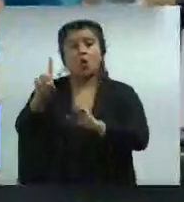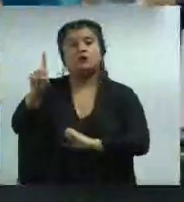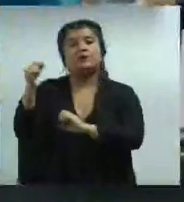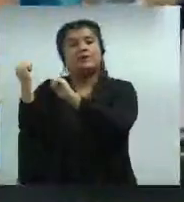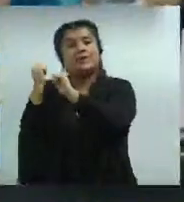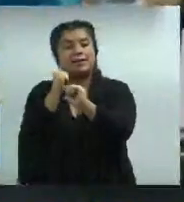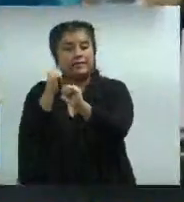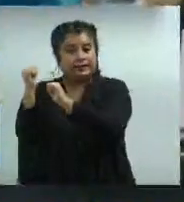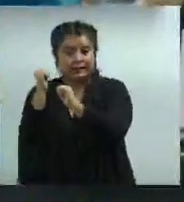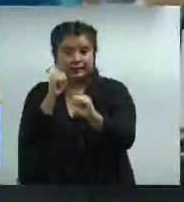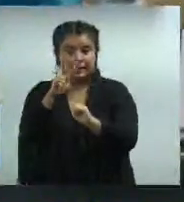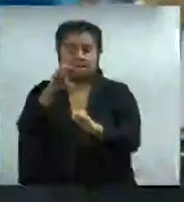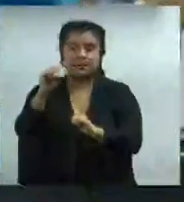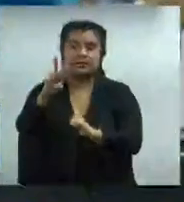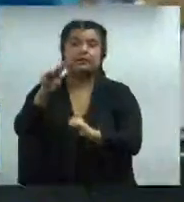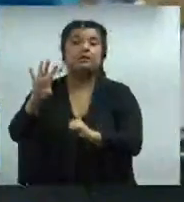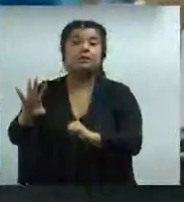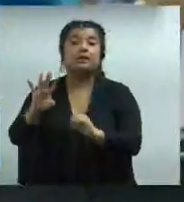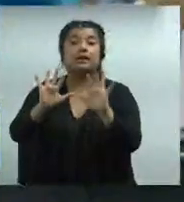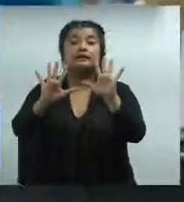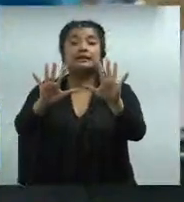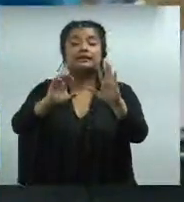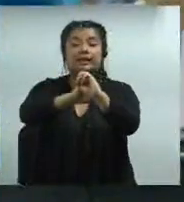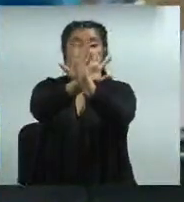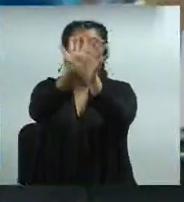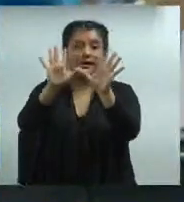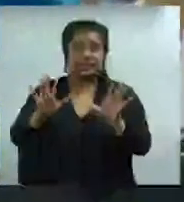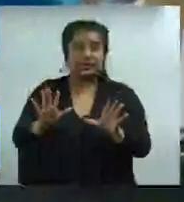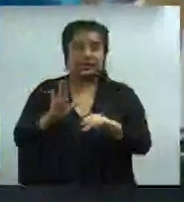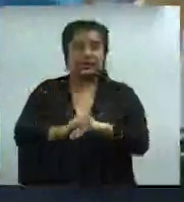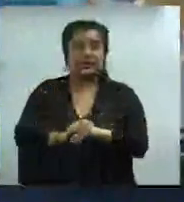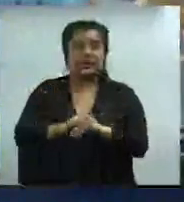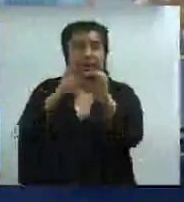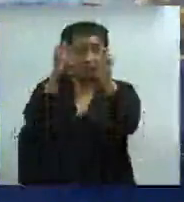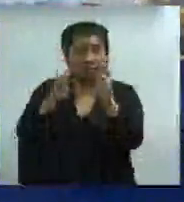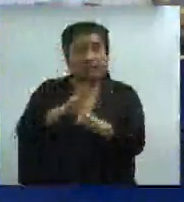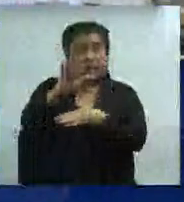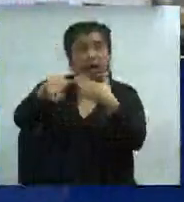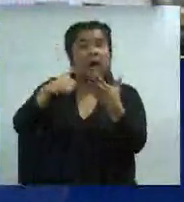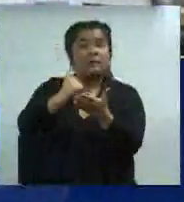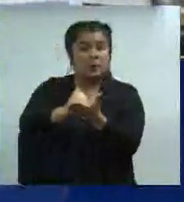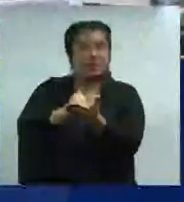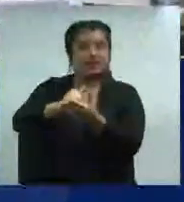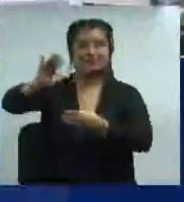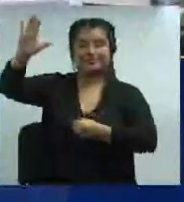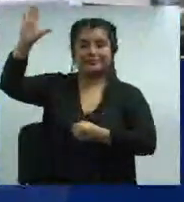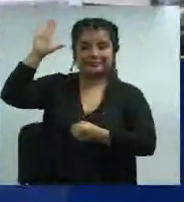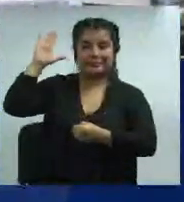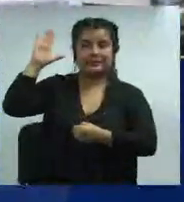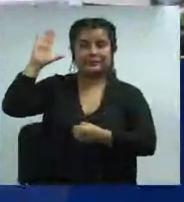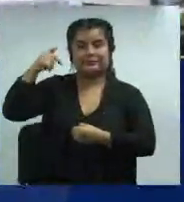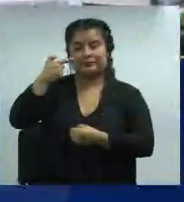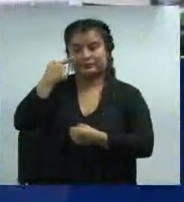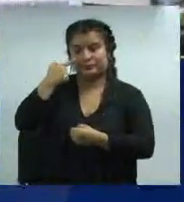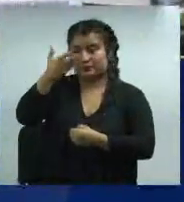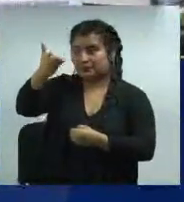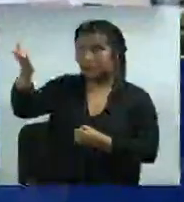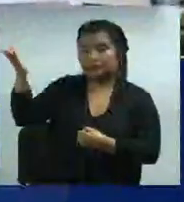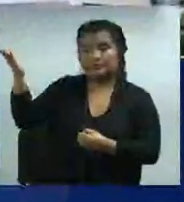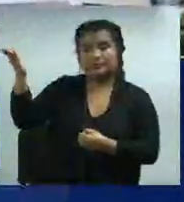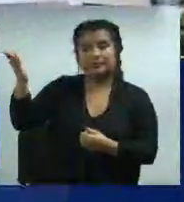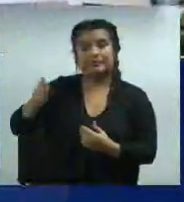abril 2024 a las 10 horas. Quienes estén de acuerdo, expresarlo levantando su mano.